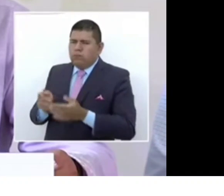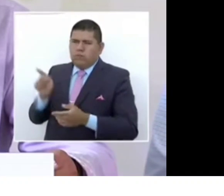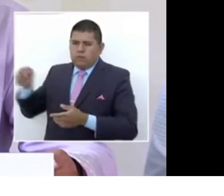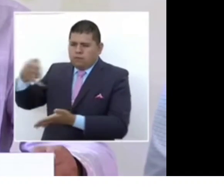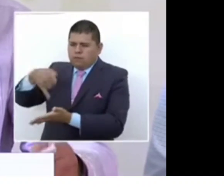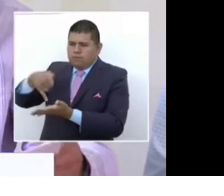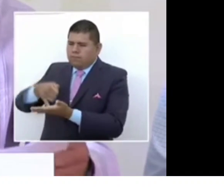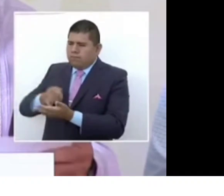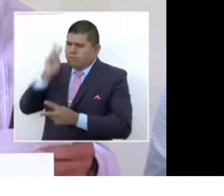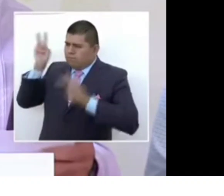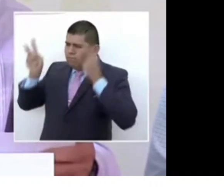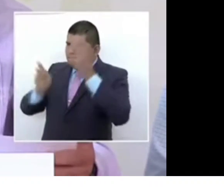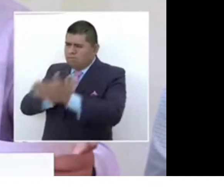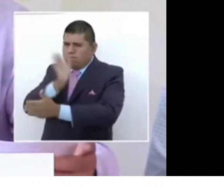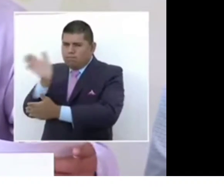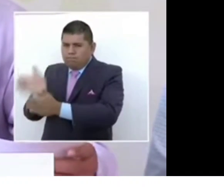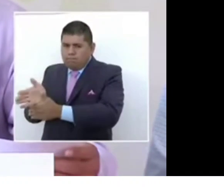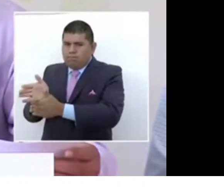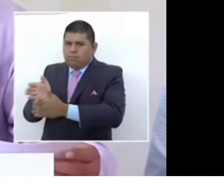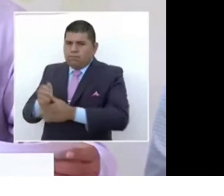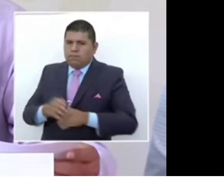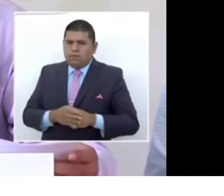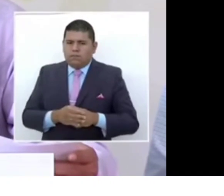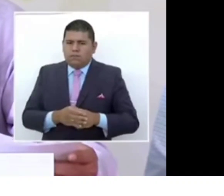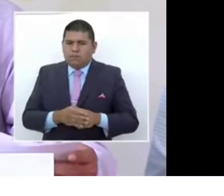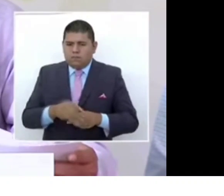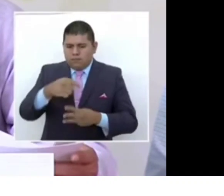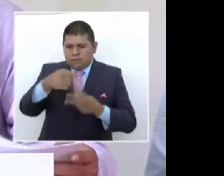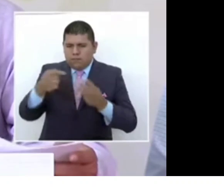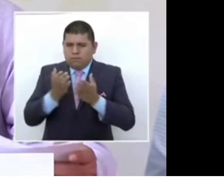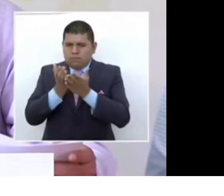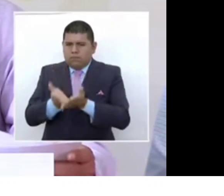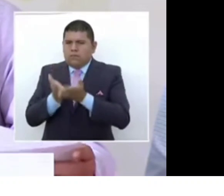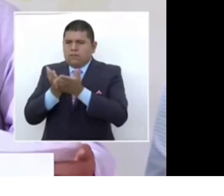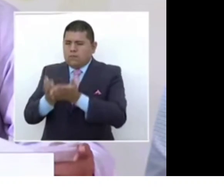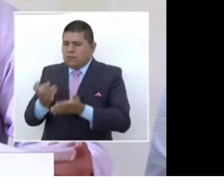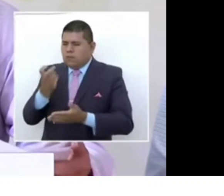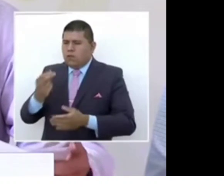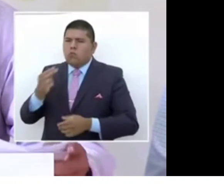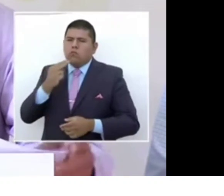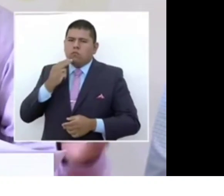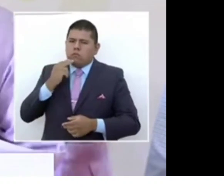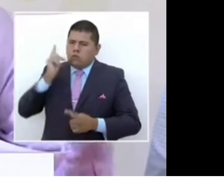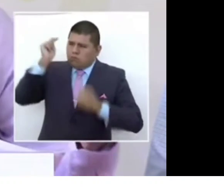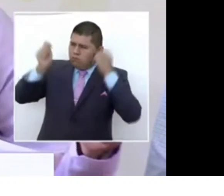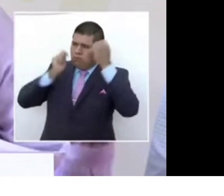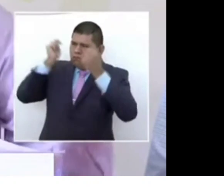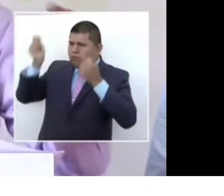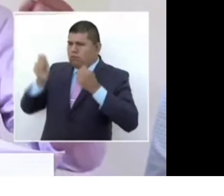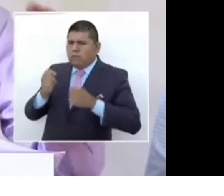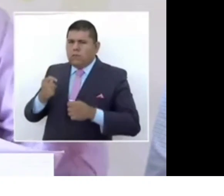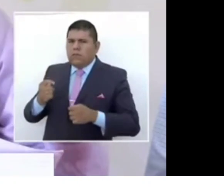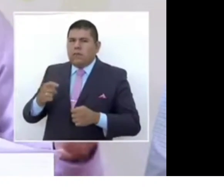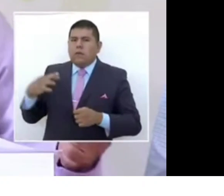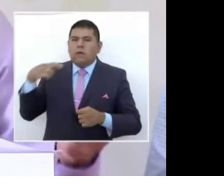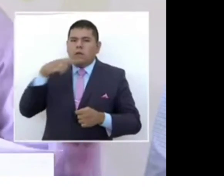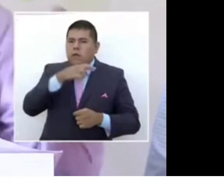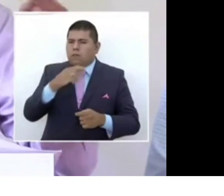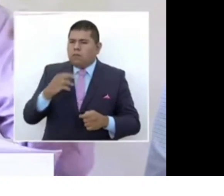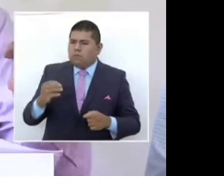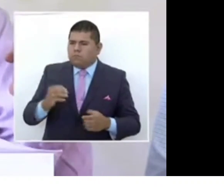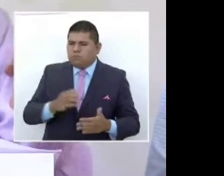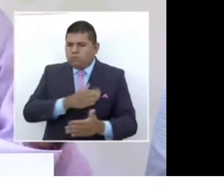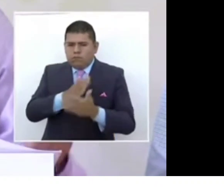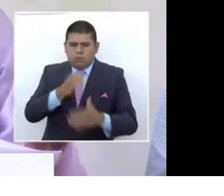que se están habilitando con ese propósito para hacer poco tiempo de